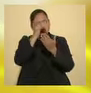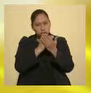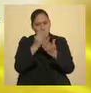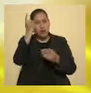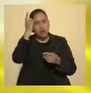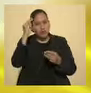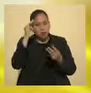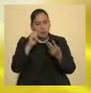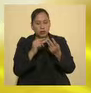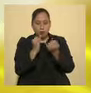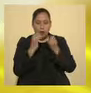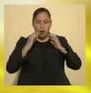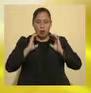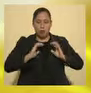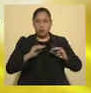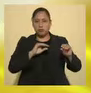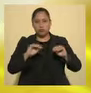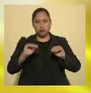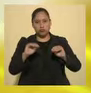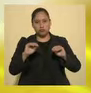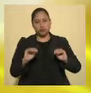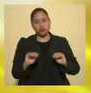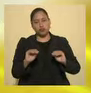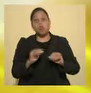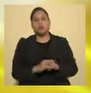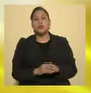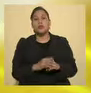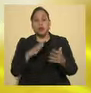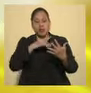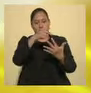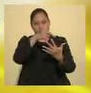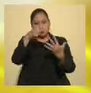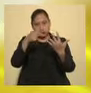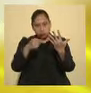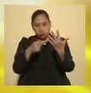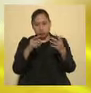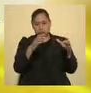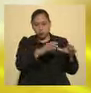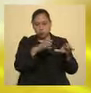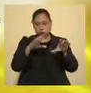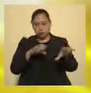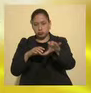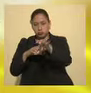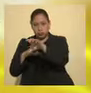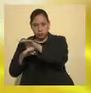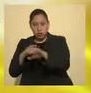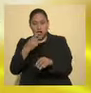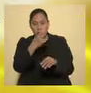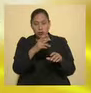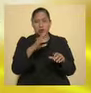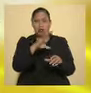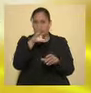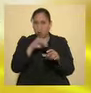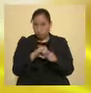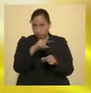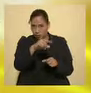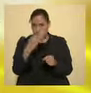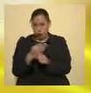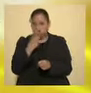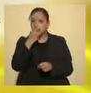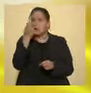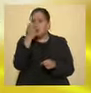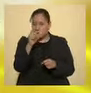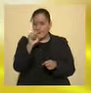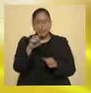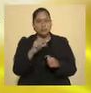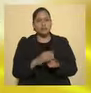Por supuesto, la intelectual y la física. Y la física. Ajá. En 5 grandes grupos los podemos agrupar. Okay. Esos son los cinco que acabamos de mencionar. Los cinco que acabamos